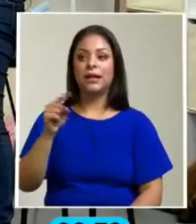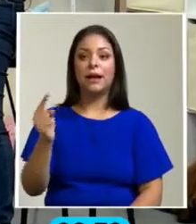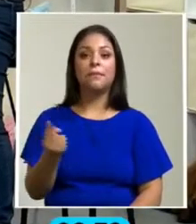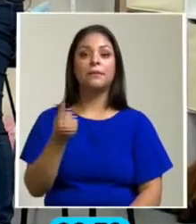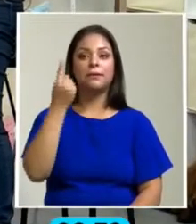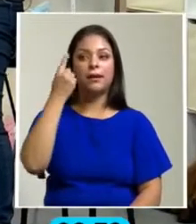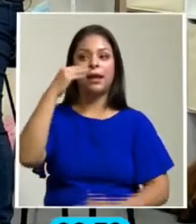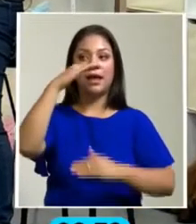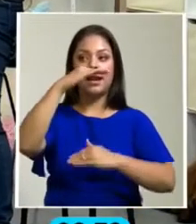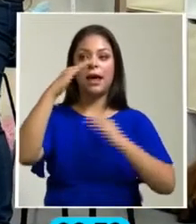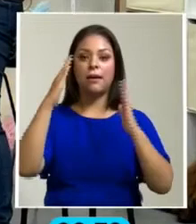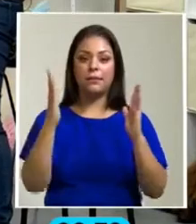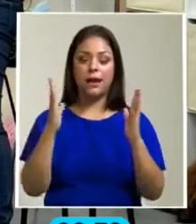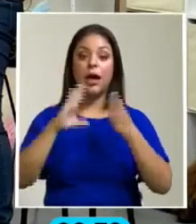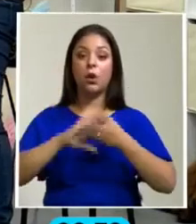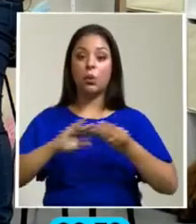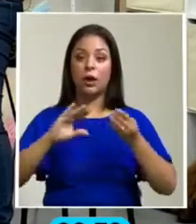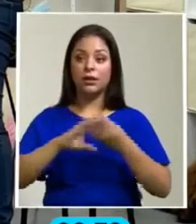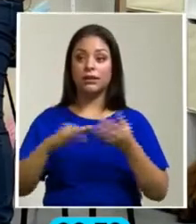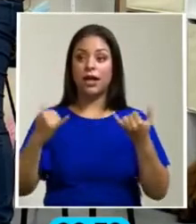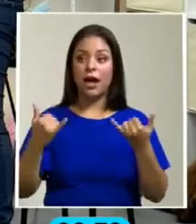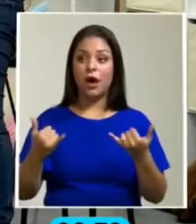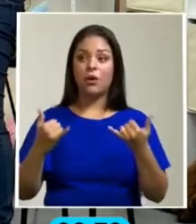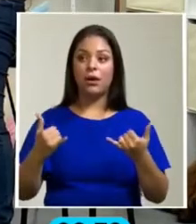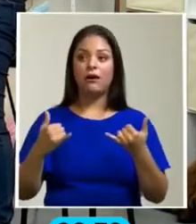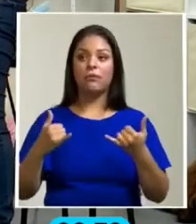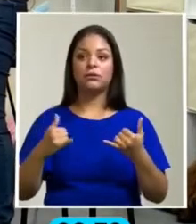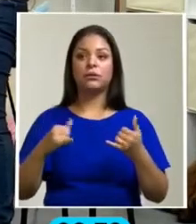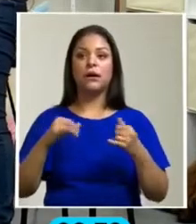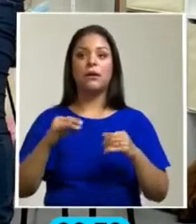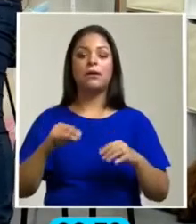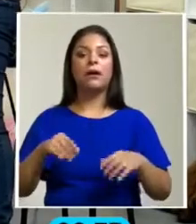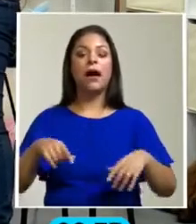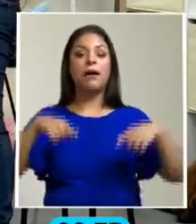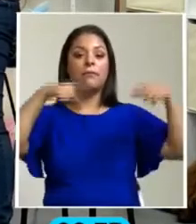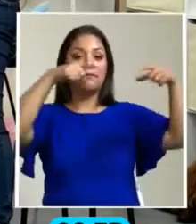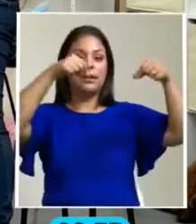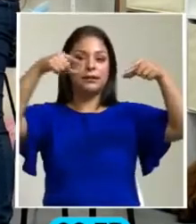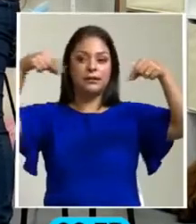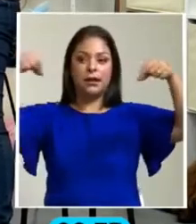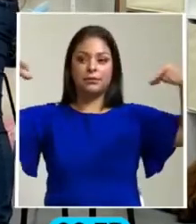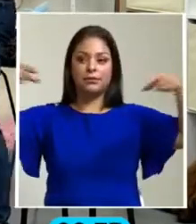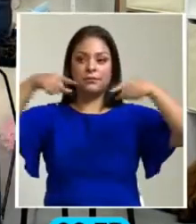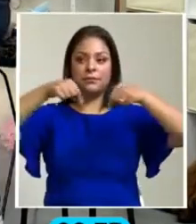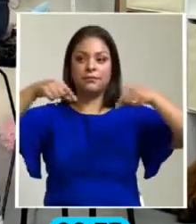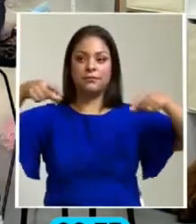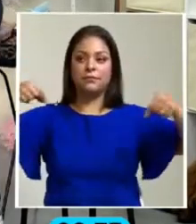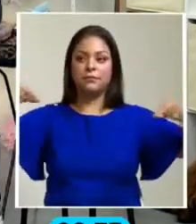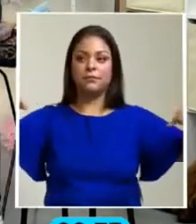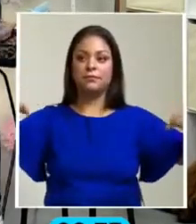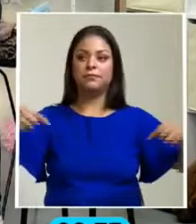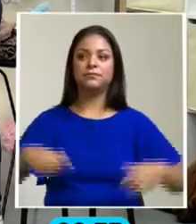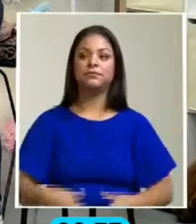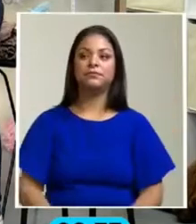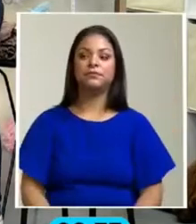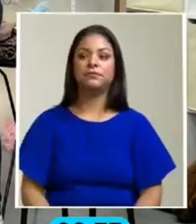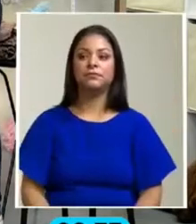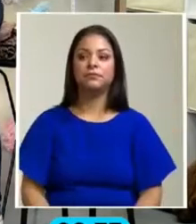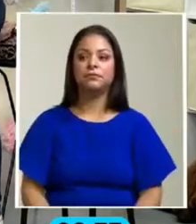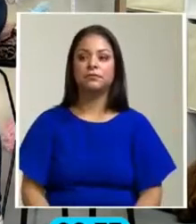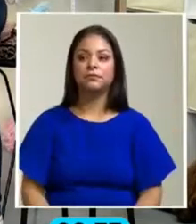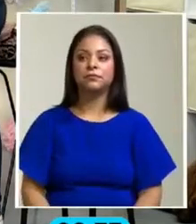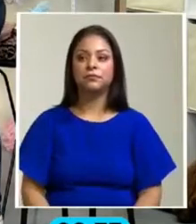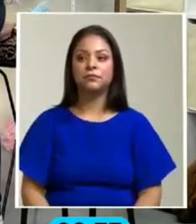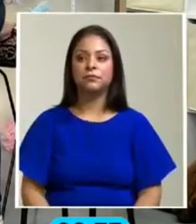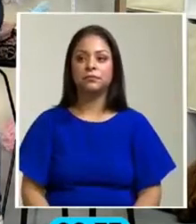cuento. Vamos a ponerla en las prensas. Vamos a hacernos un poquitito nada más para acá. Sofi, mira, escucha a la niña.